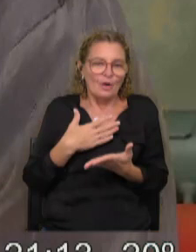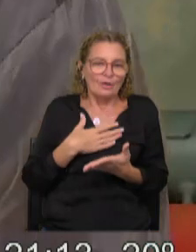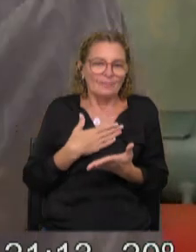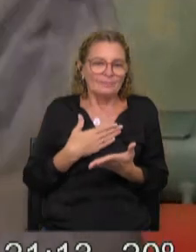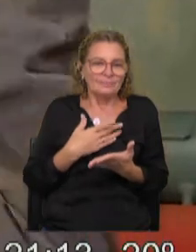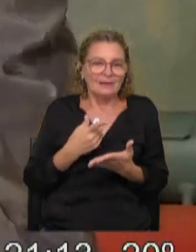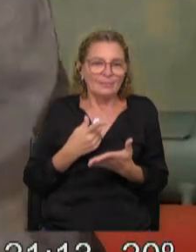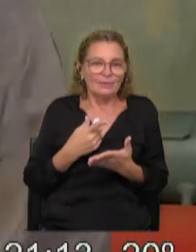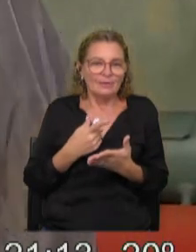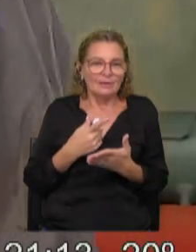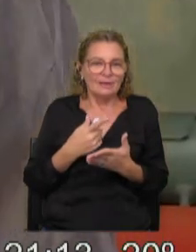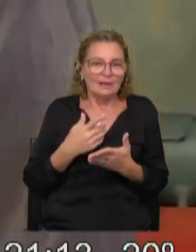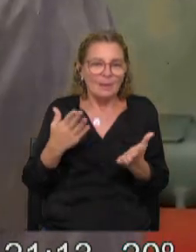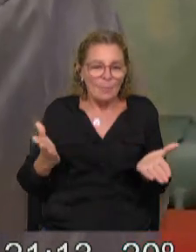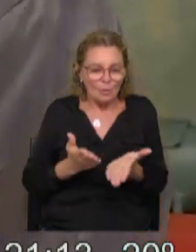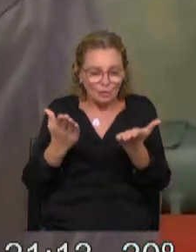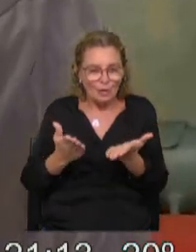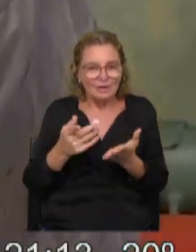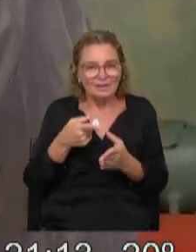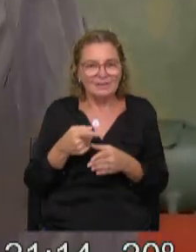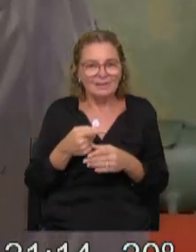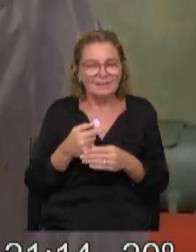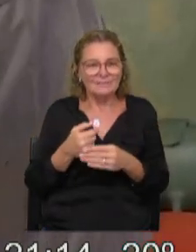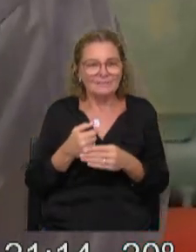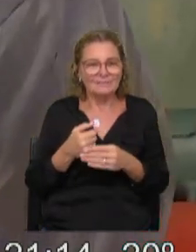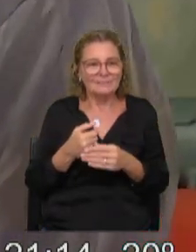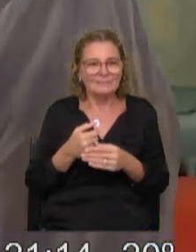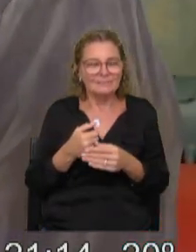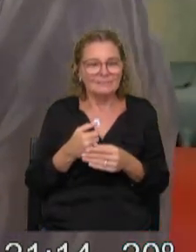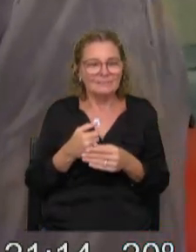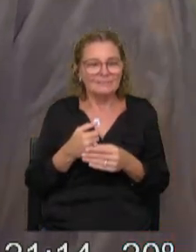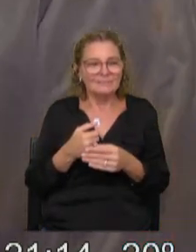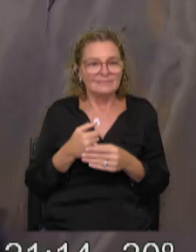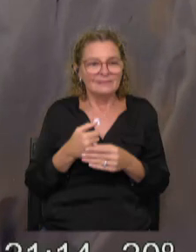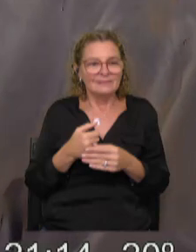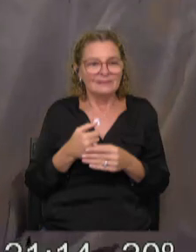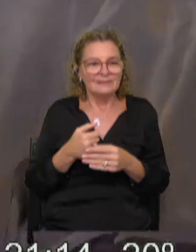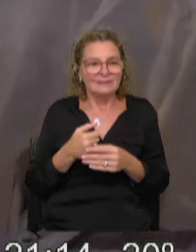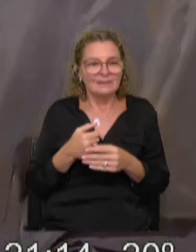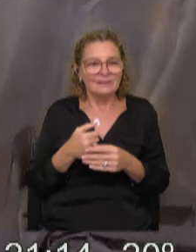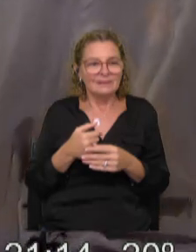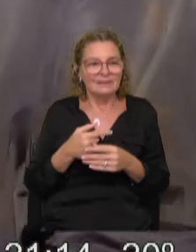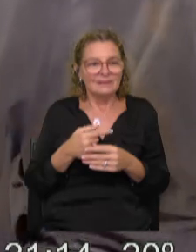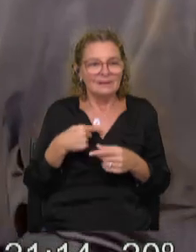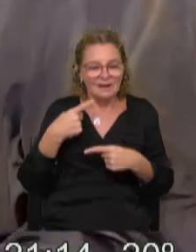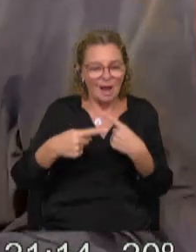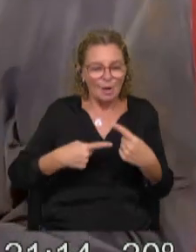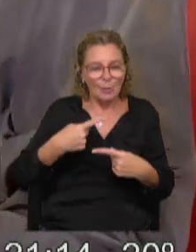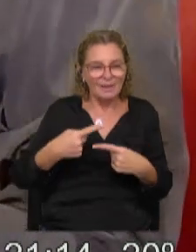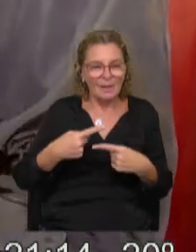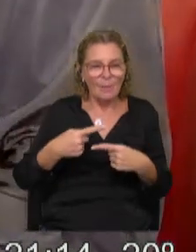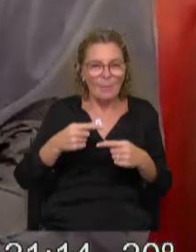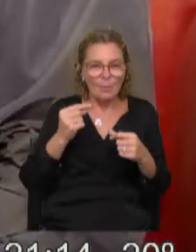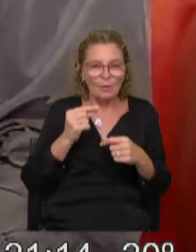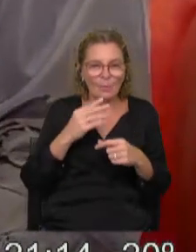generosamente Carlito, que es el motor de la cosa, que mueve el buje de la rueda, de las ruedas que están un poco oxidadas. Es muy bueno.